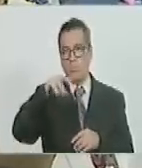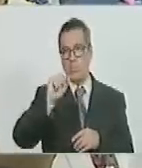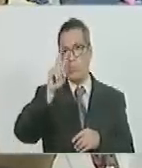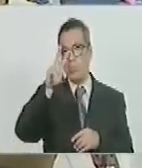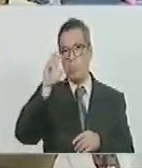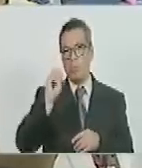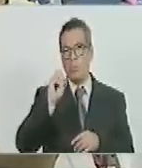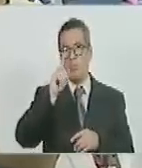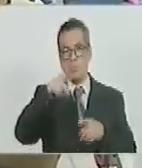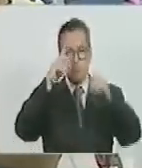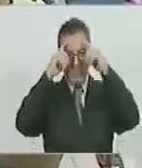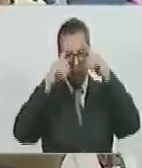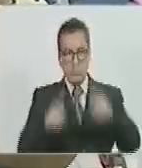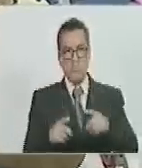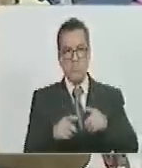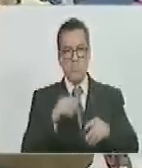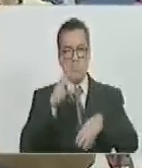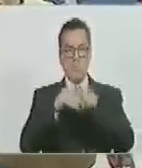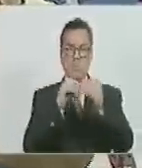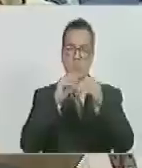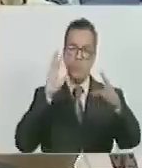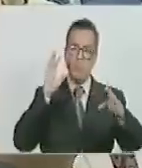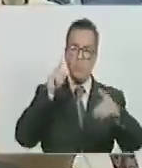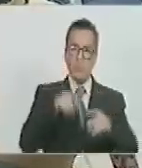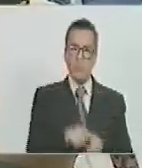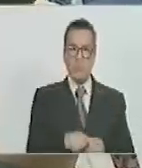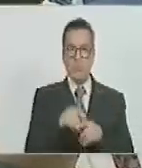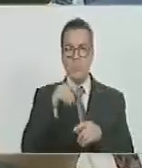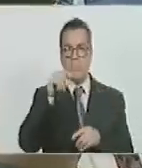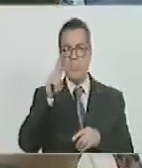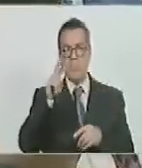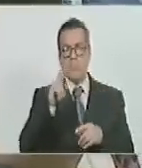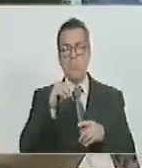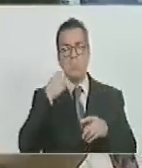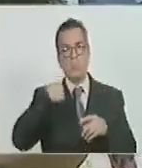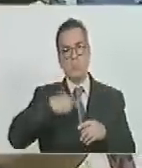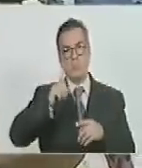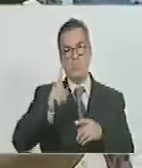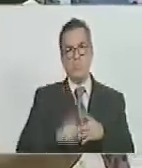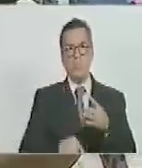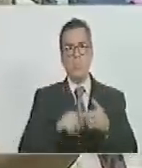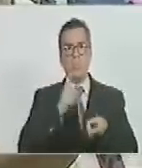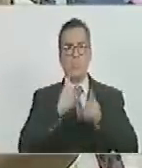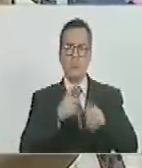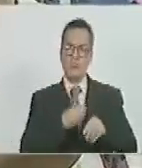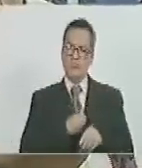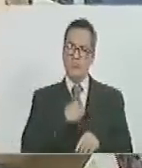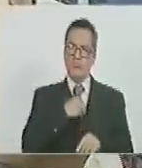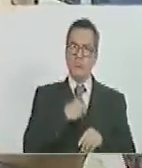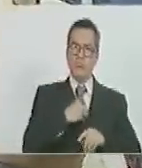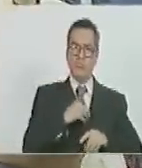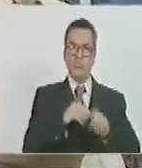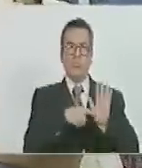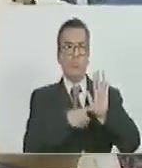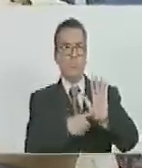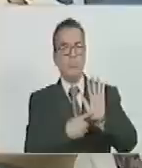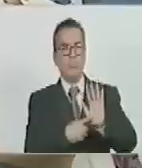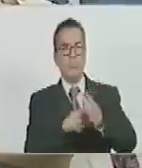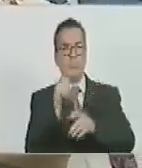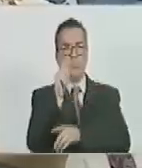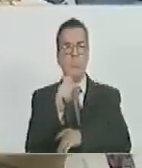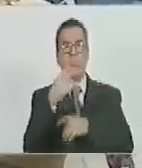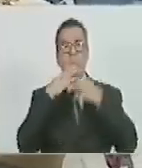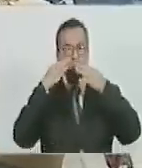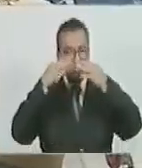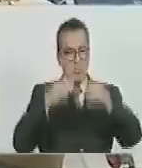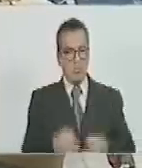indicó que su decisión era el resultado, la existencia de serias dudas en la identificación de los titulares